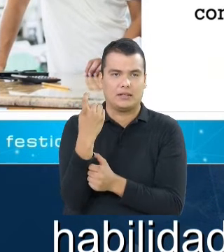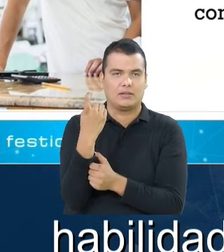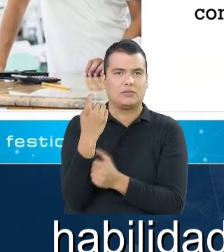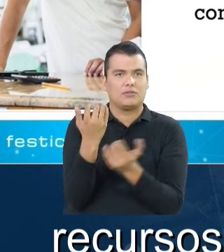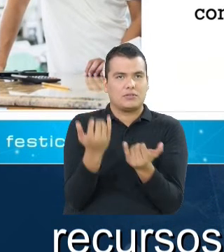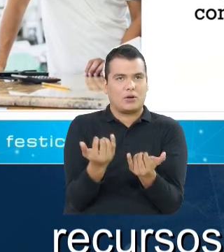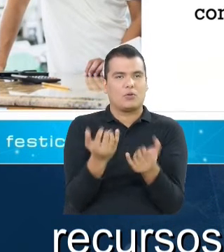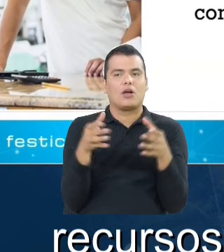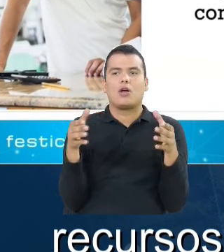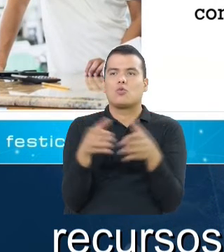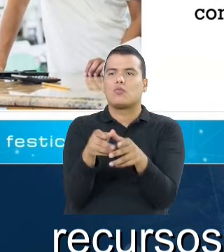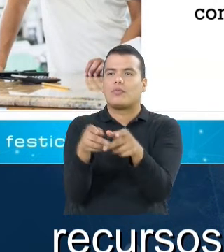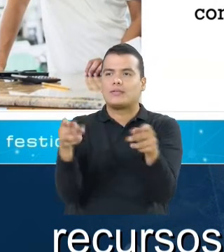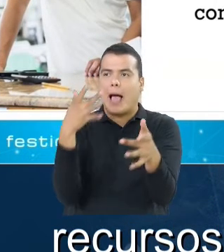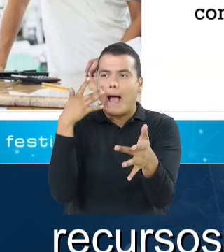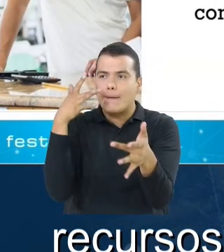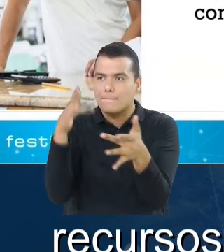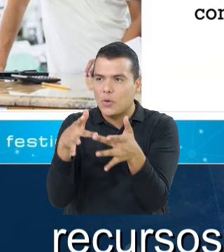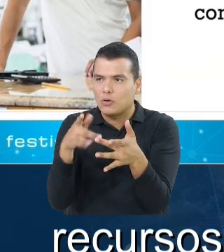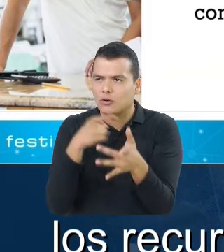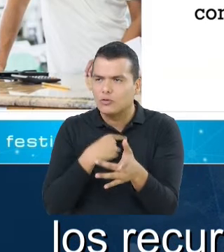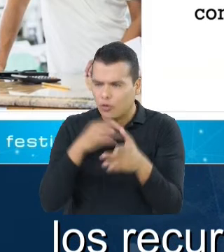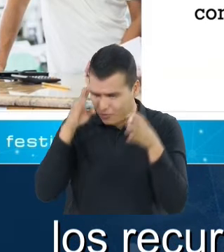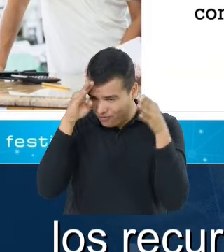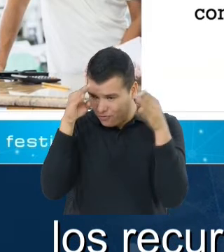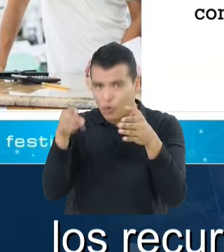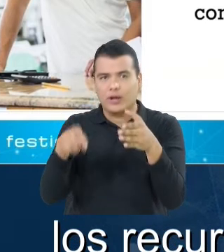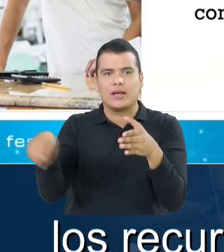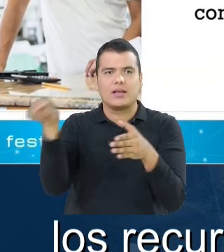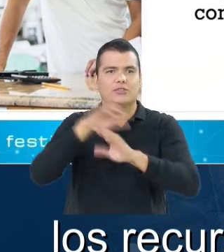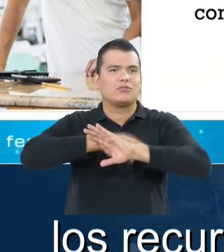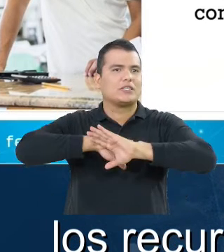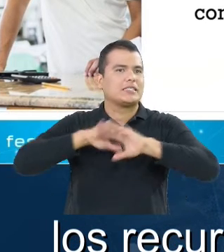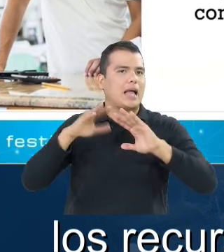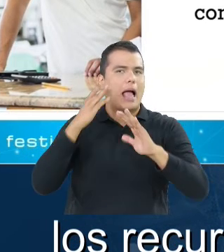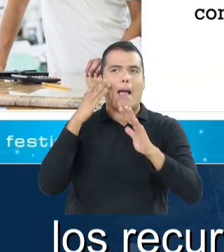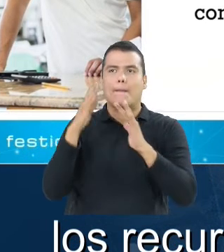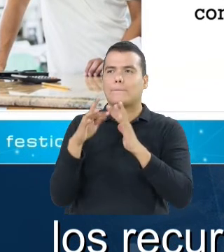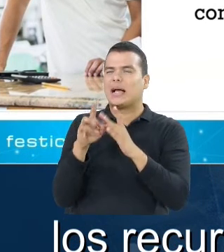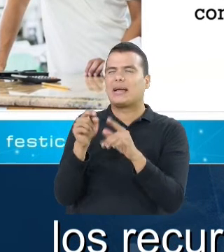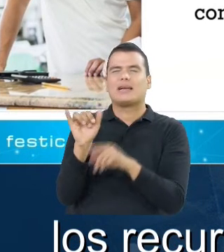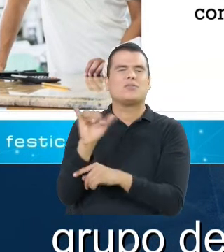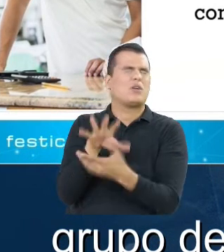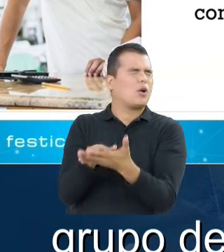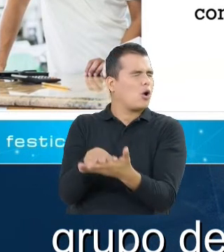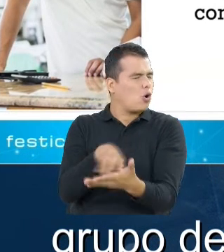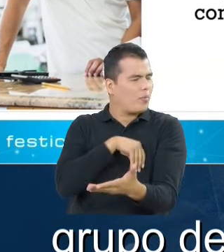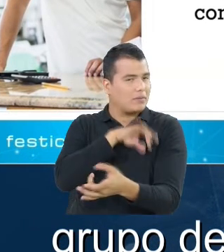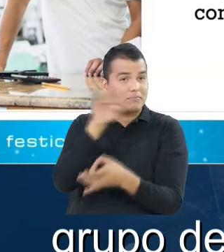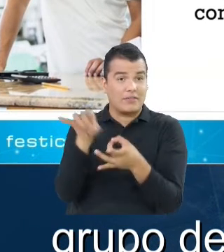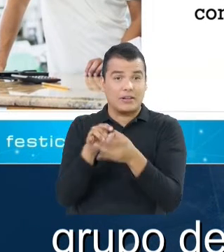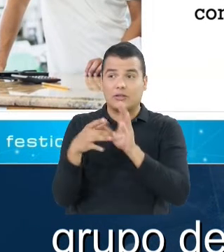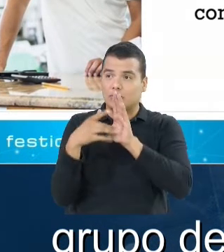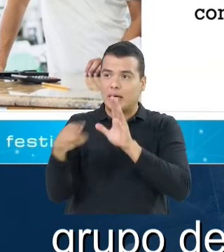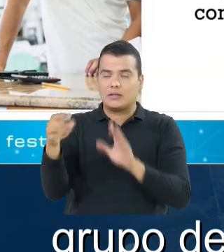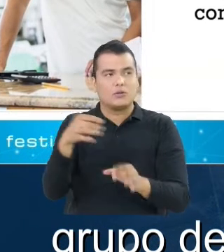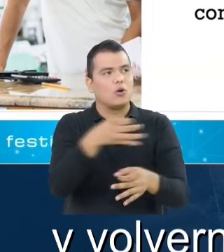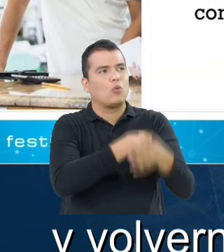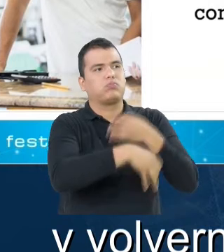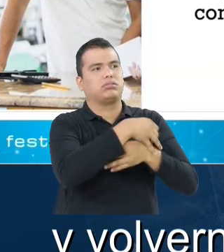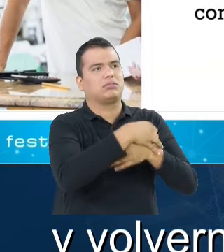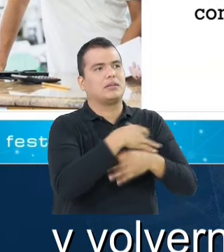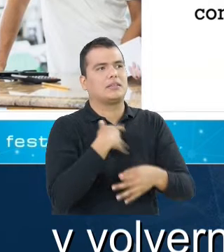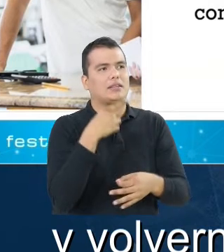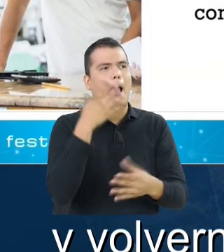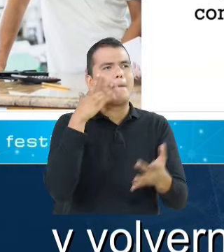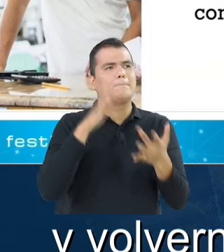a buscar un grupo de personas que sí podamos atender y volvernos casi que una copia fiel de ellos para que cuando le muestre mi producto, sientan que los conocemos